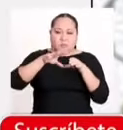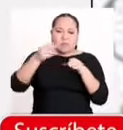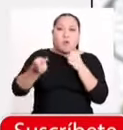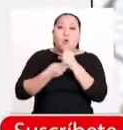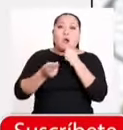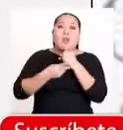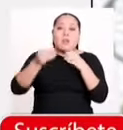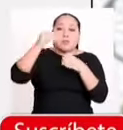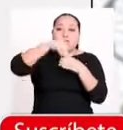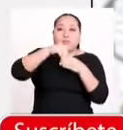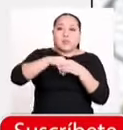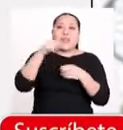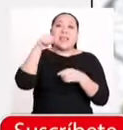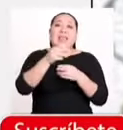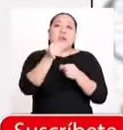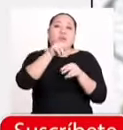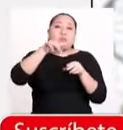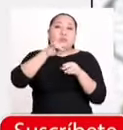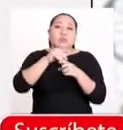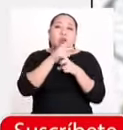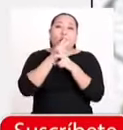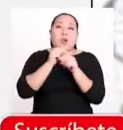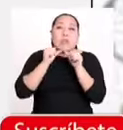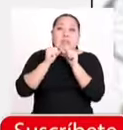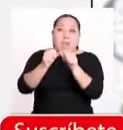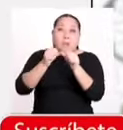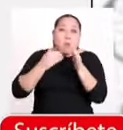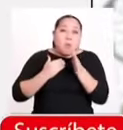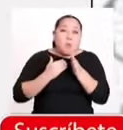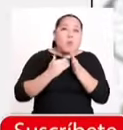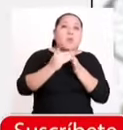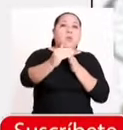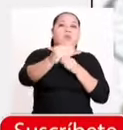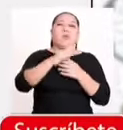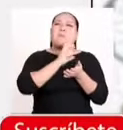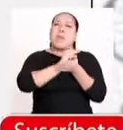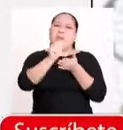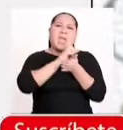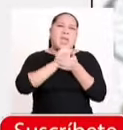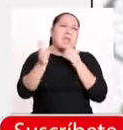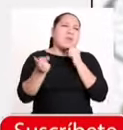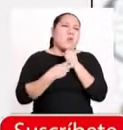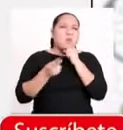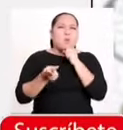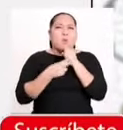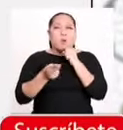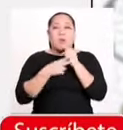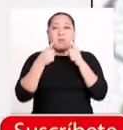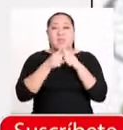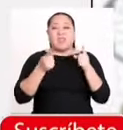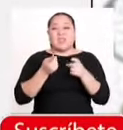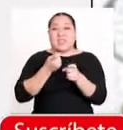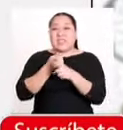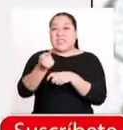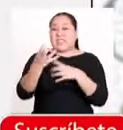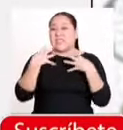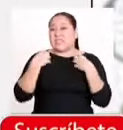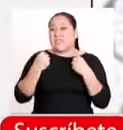o con preservantes. Muy bien. Su duración se extiende por meses, pero los efectos en la salud